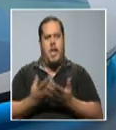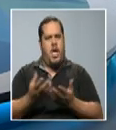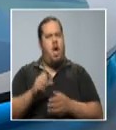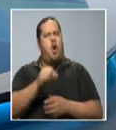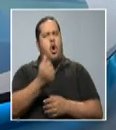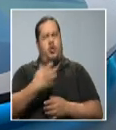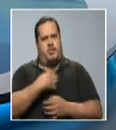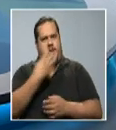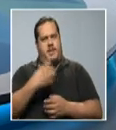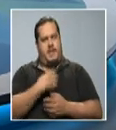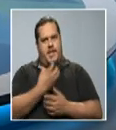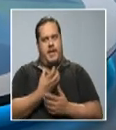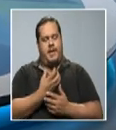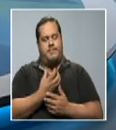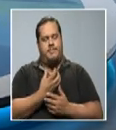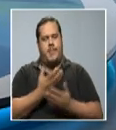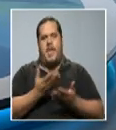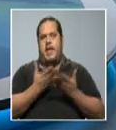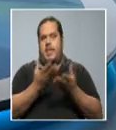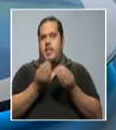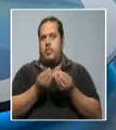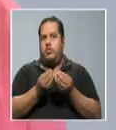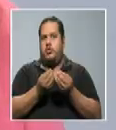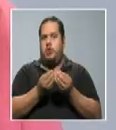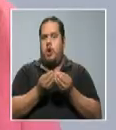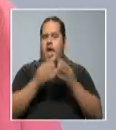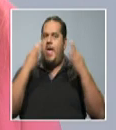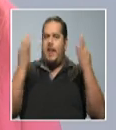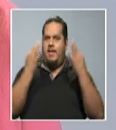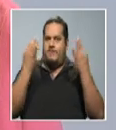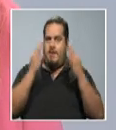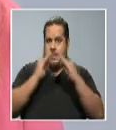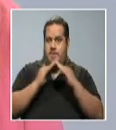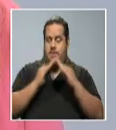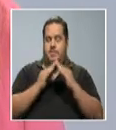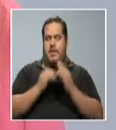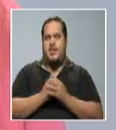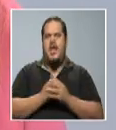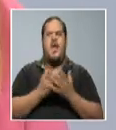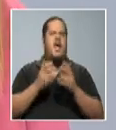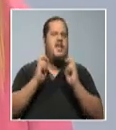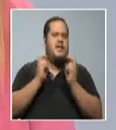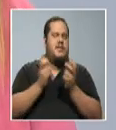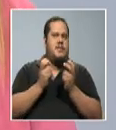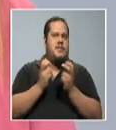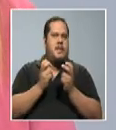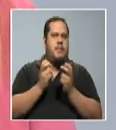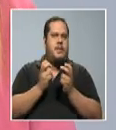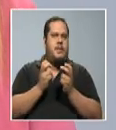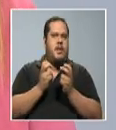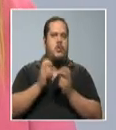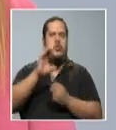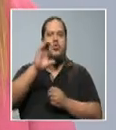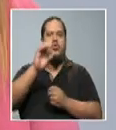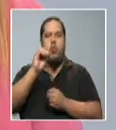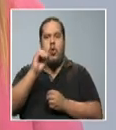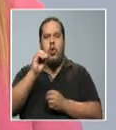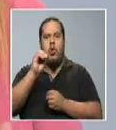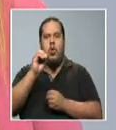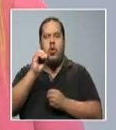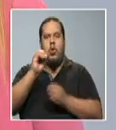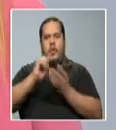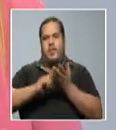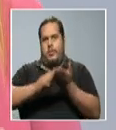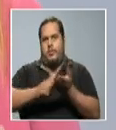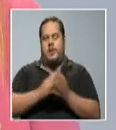que se da mucho en las expoferias de vivienda es el tema de los codeudores. Por ejemplo, si una persona